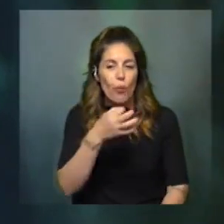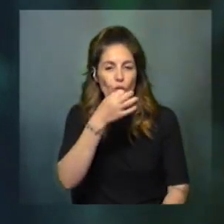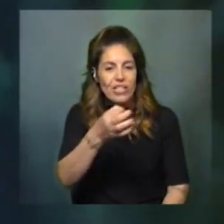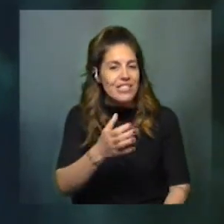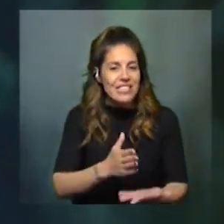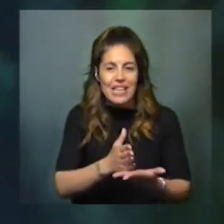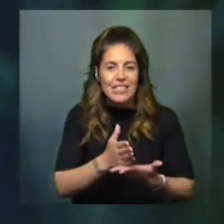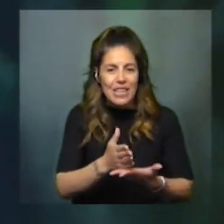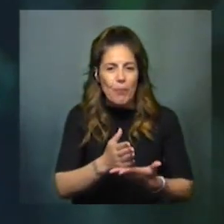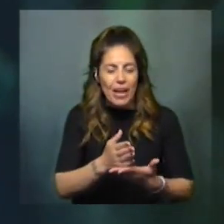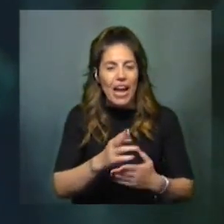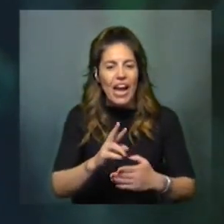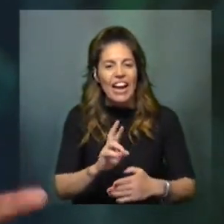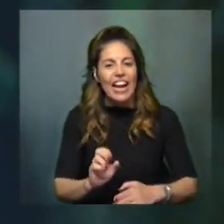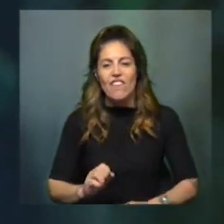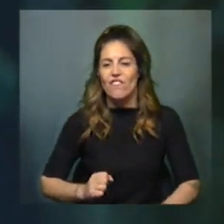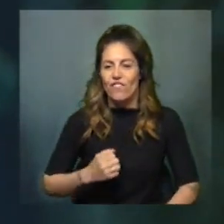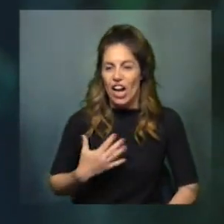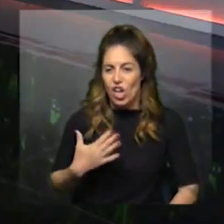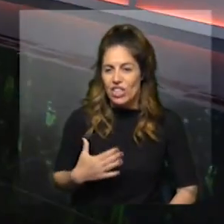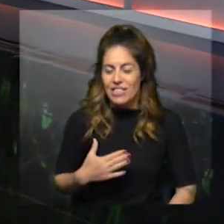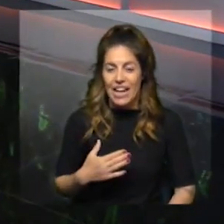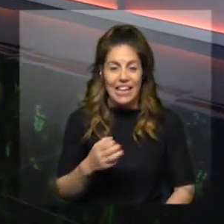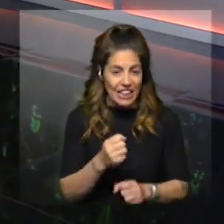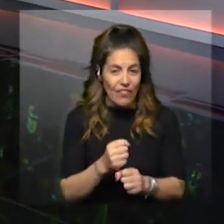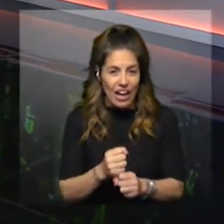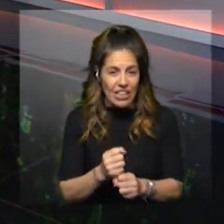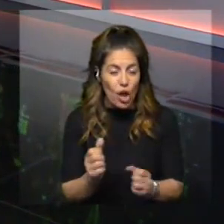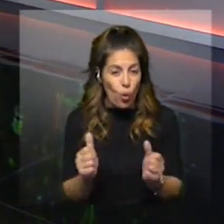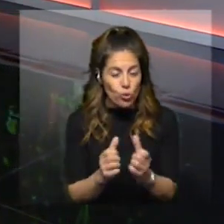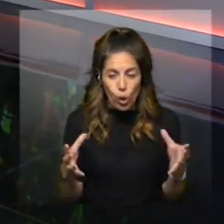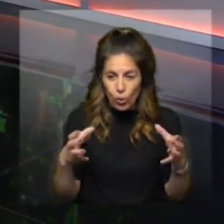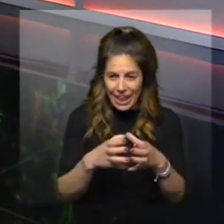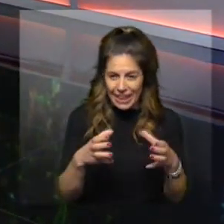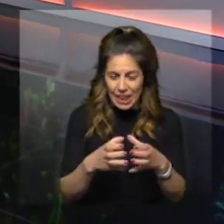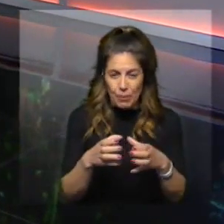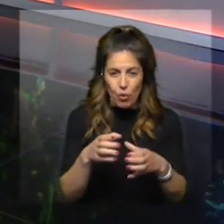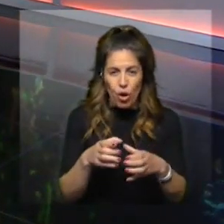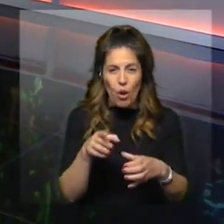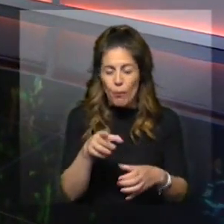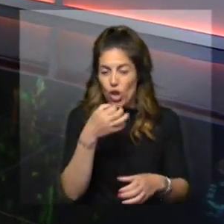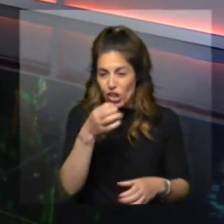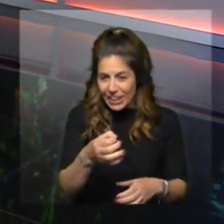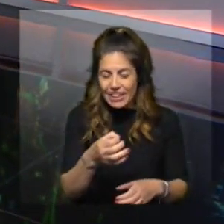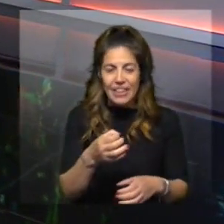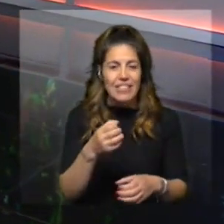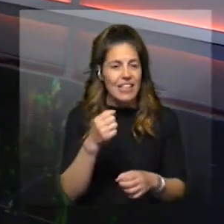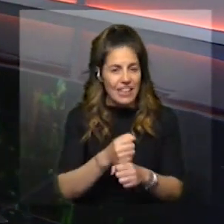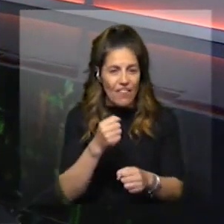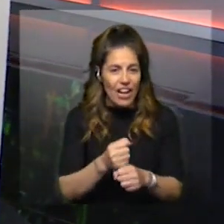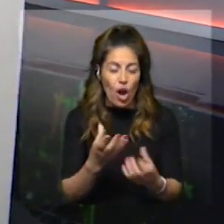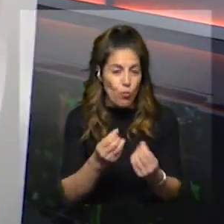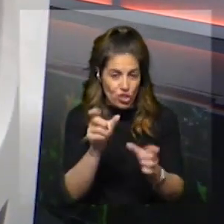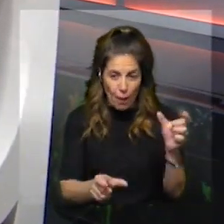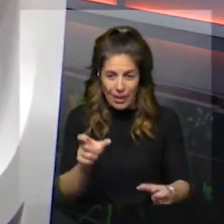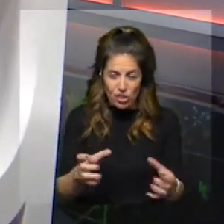de revalorizar que laburás con un equipo. Eso en un momento lo entendiste y dijiste, esto se trabaja con mucha gente a la par. Sí, creo